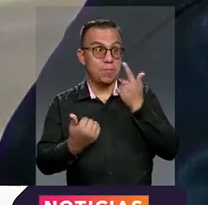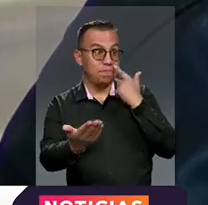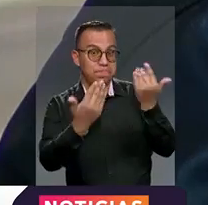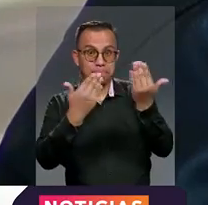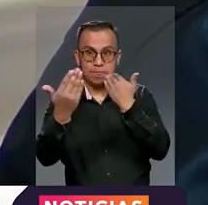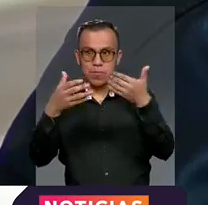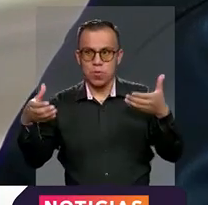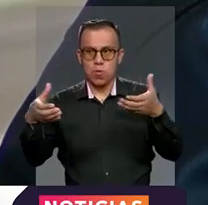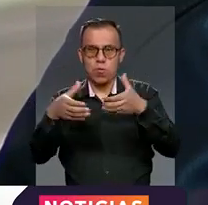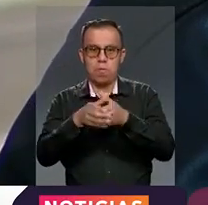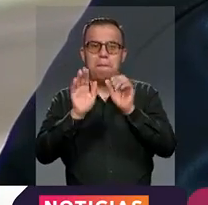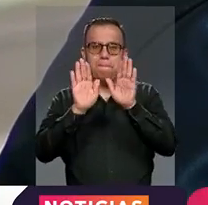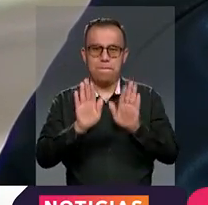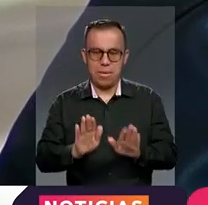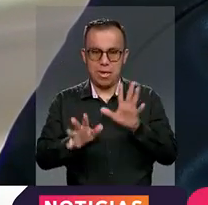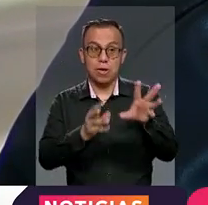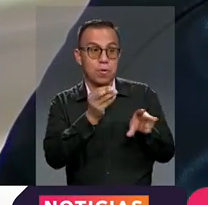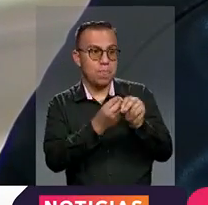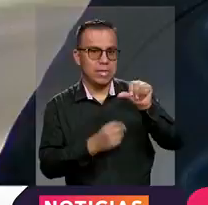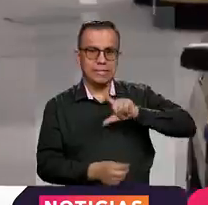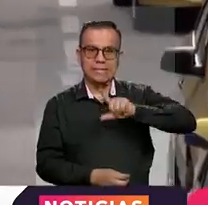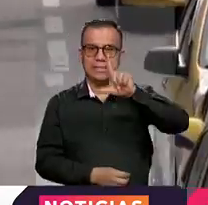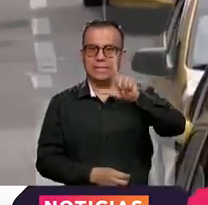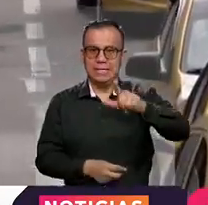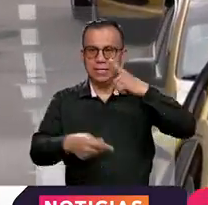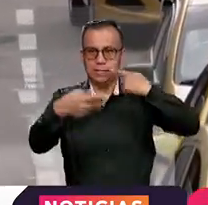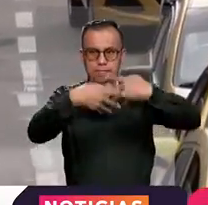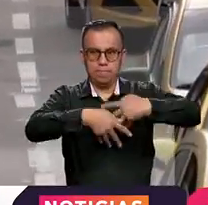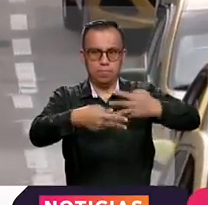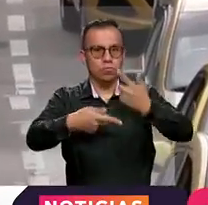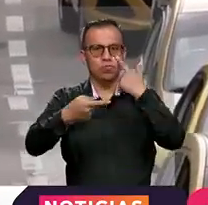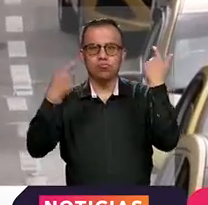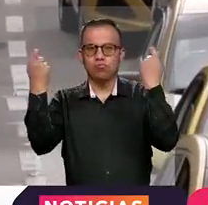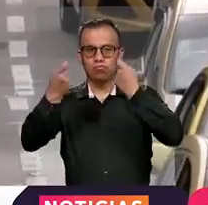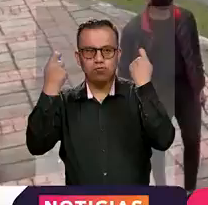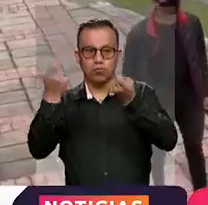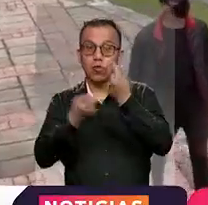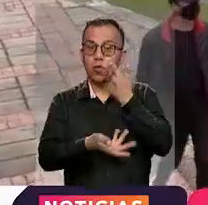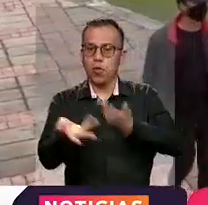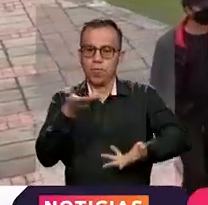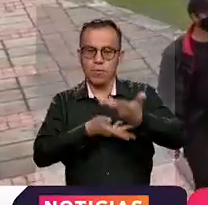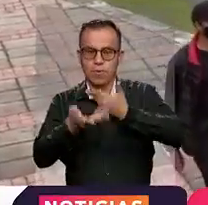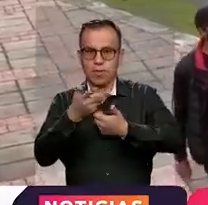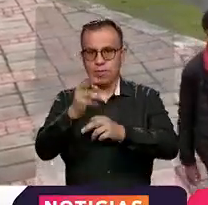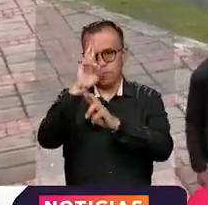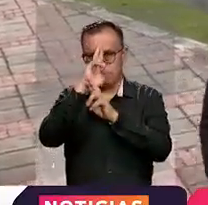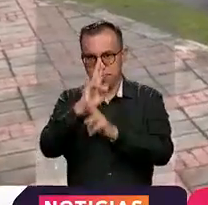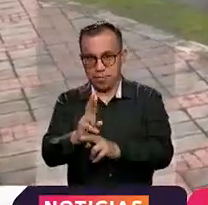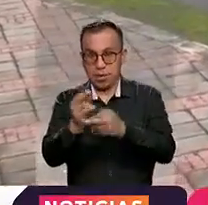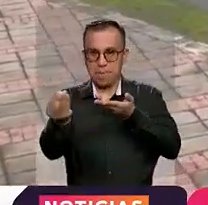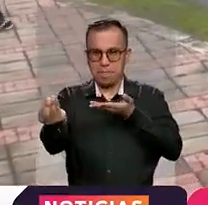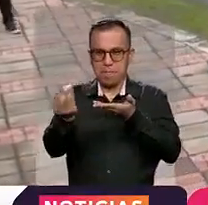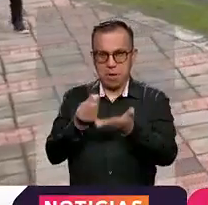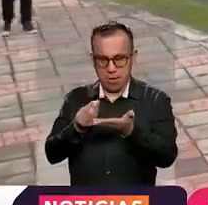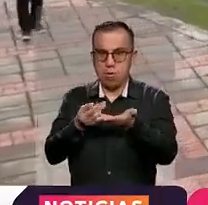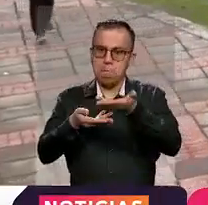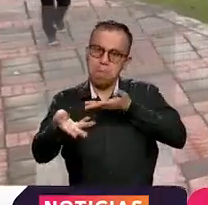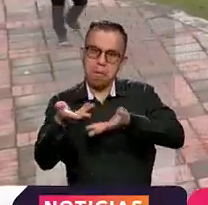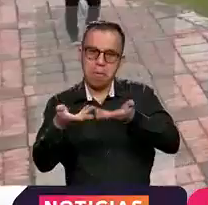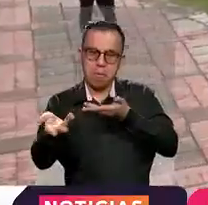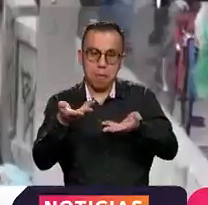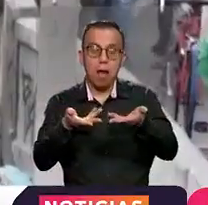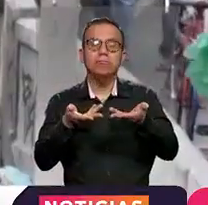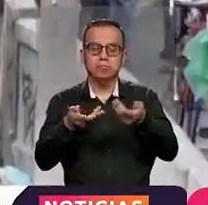los organizadores del paro y a los líderes de las movilizaciones a promover que la convivencia, el respeto recíproco y el cuidado